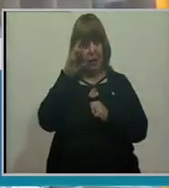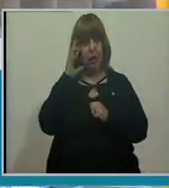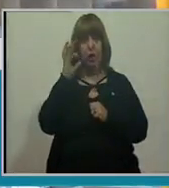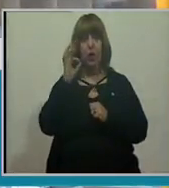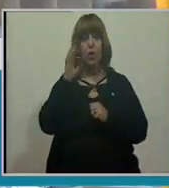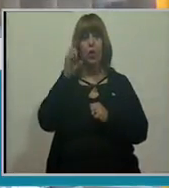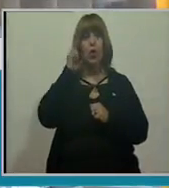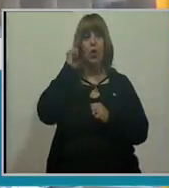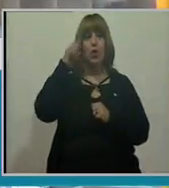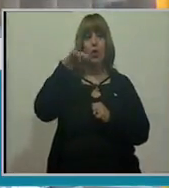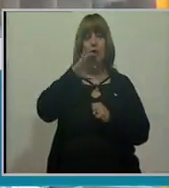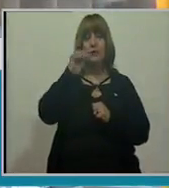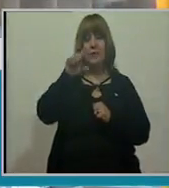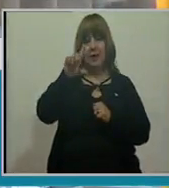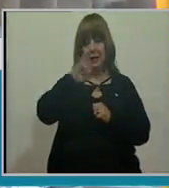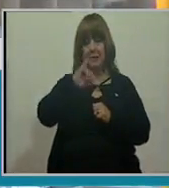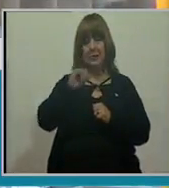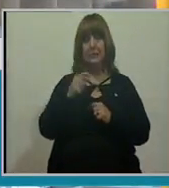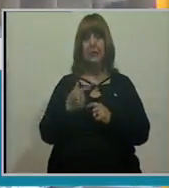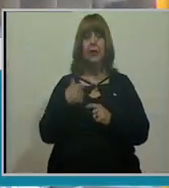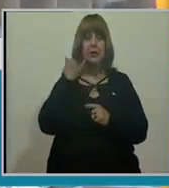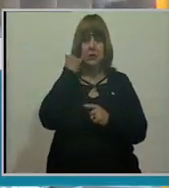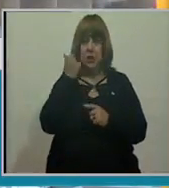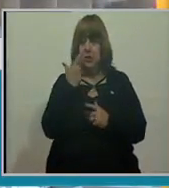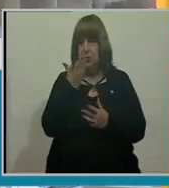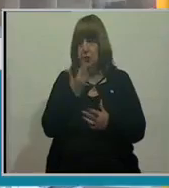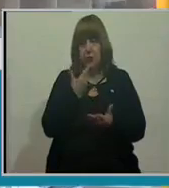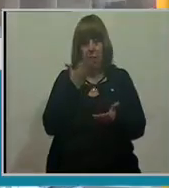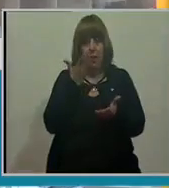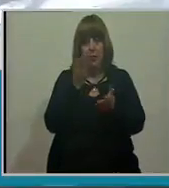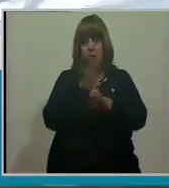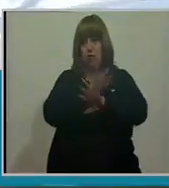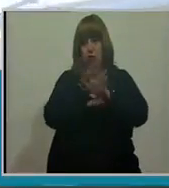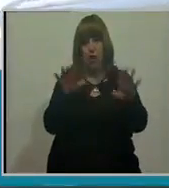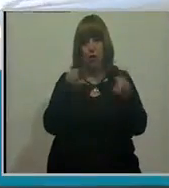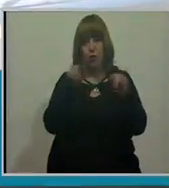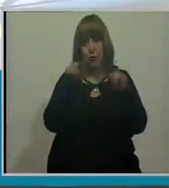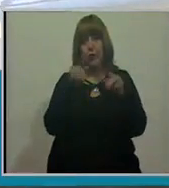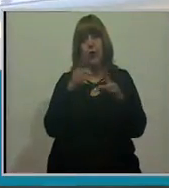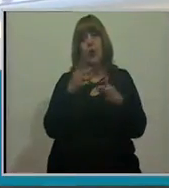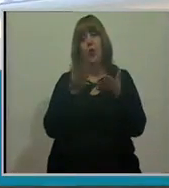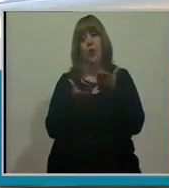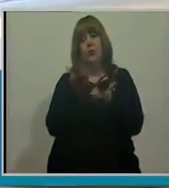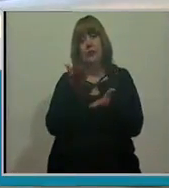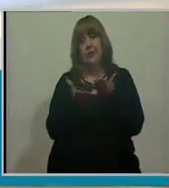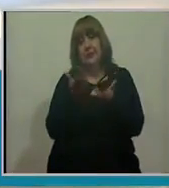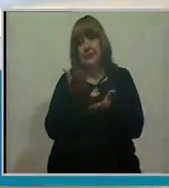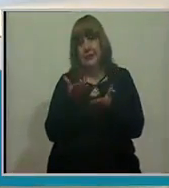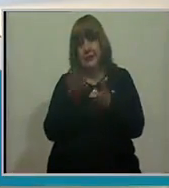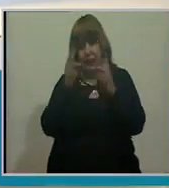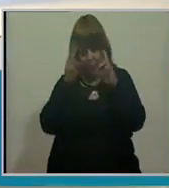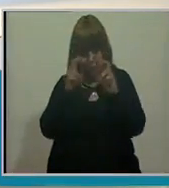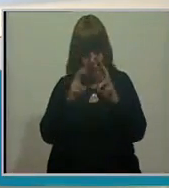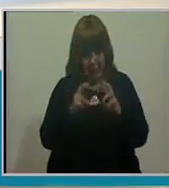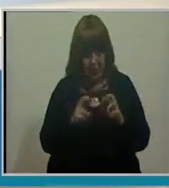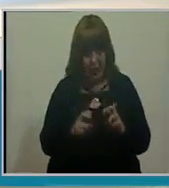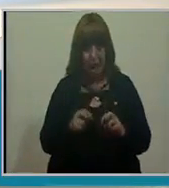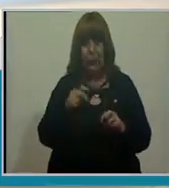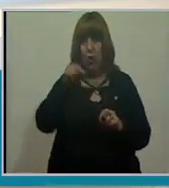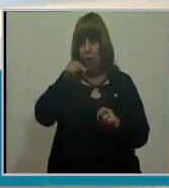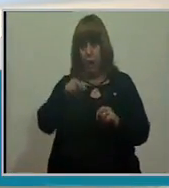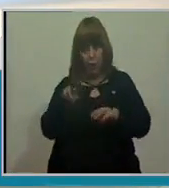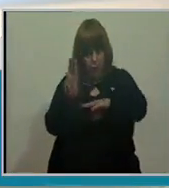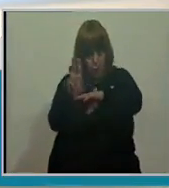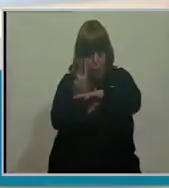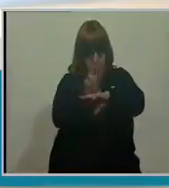Y bueno, la justicia dirá qué es lo que ha pasado. Pero en concreto no tenemos nada. Por ahora vamos a dejar todo resguardado.